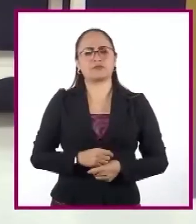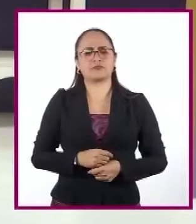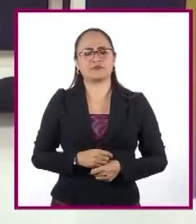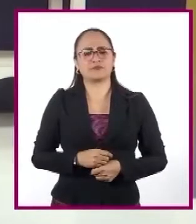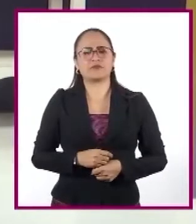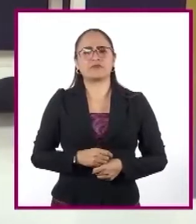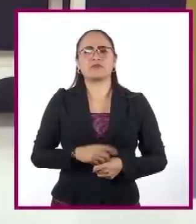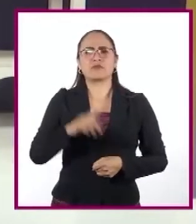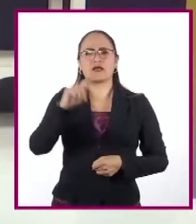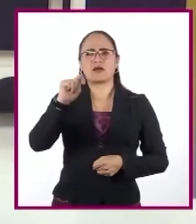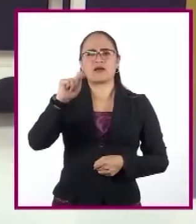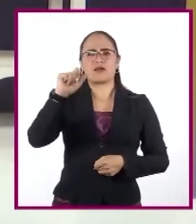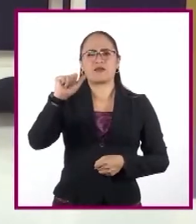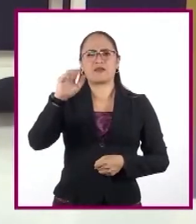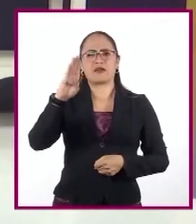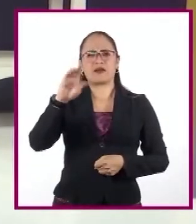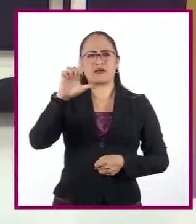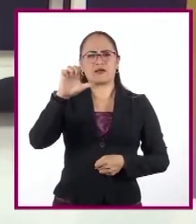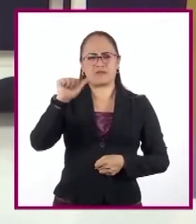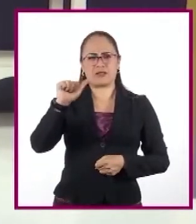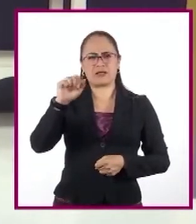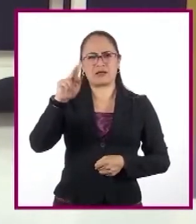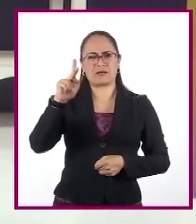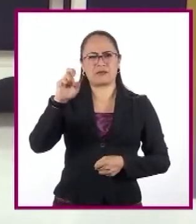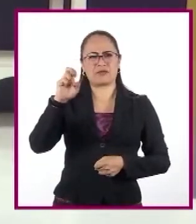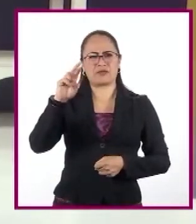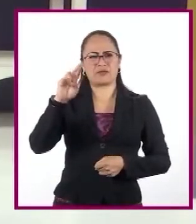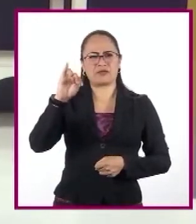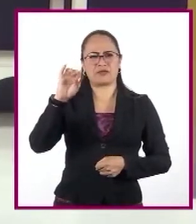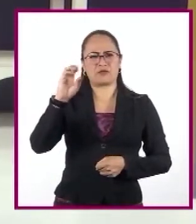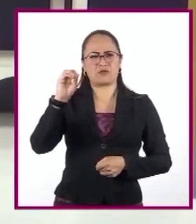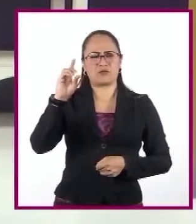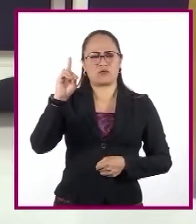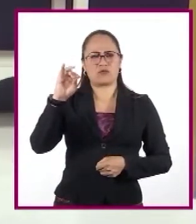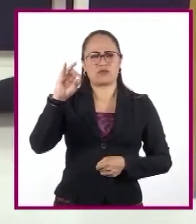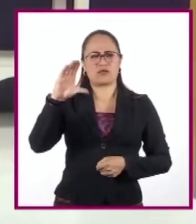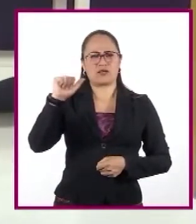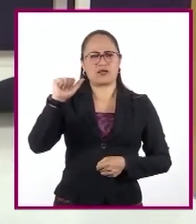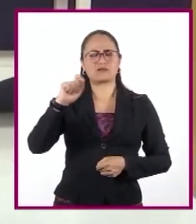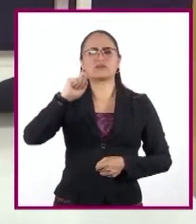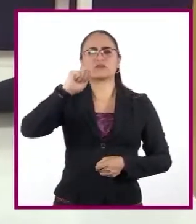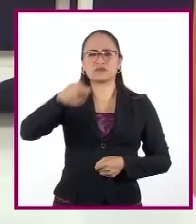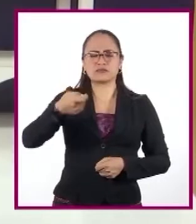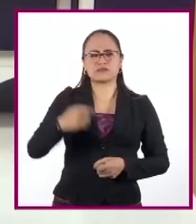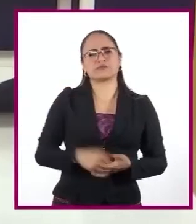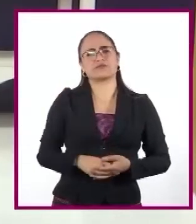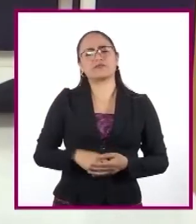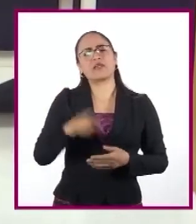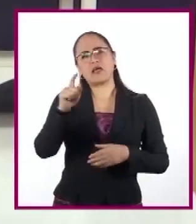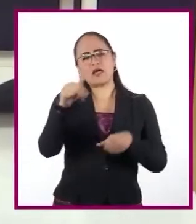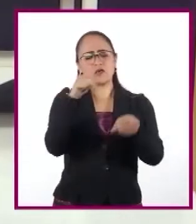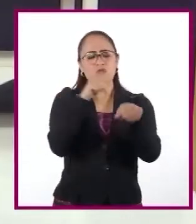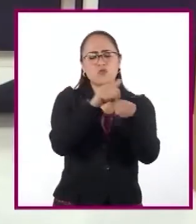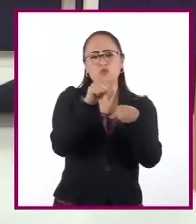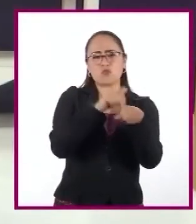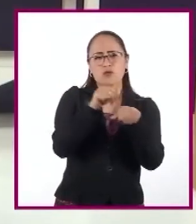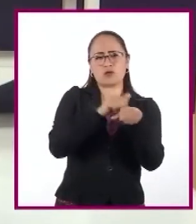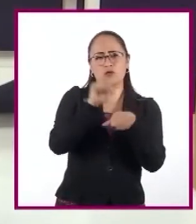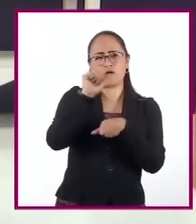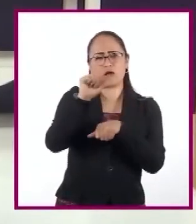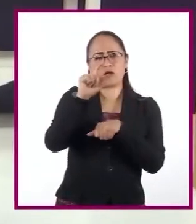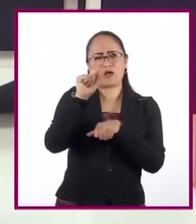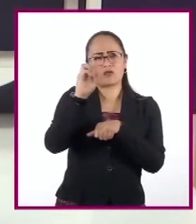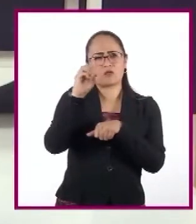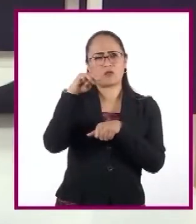tabla periódica? En el sistema de clasificación de los elementos químicos, de acuerdo al número atómico, en